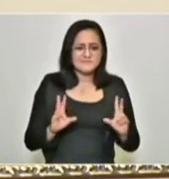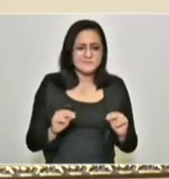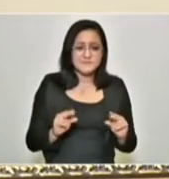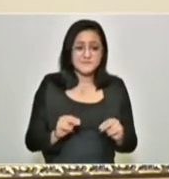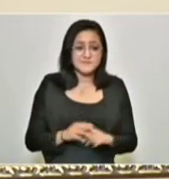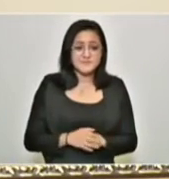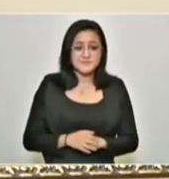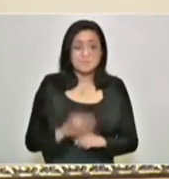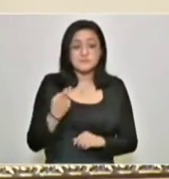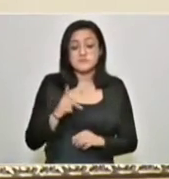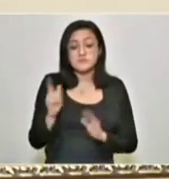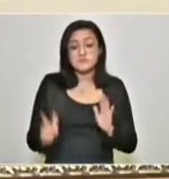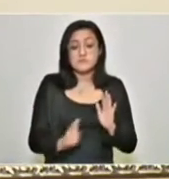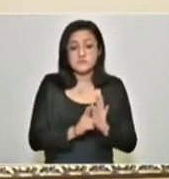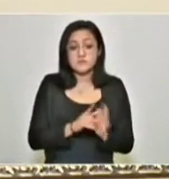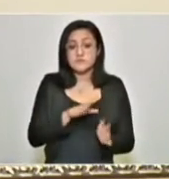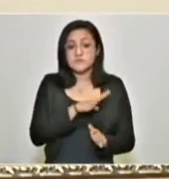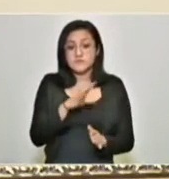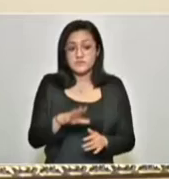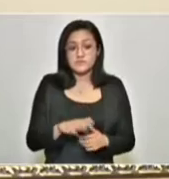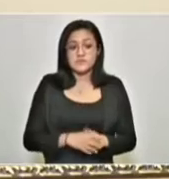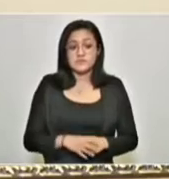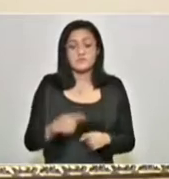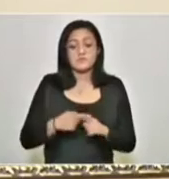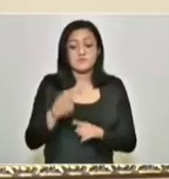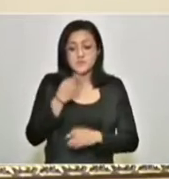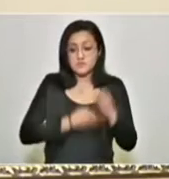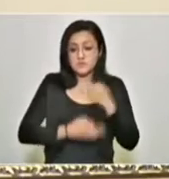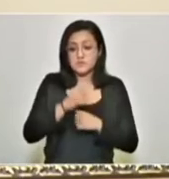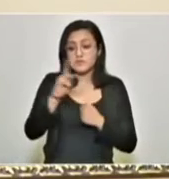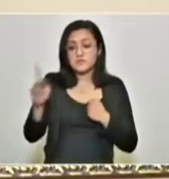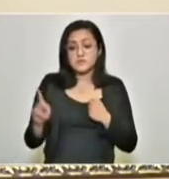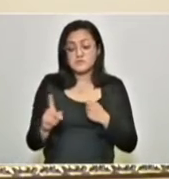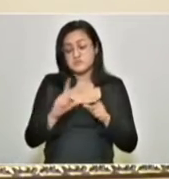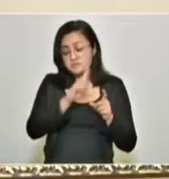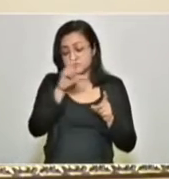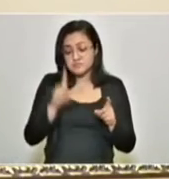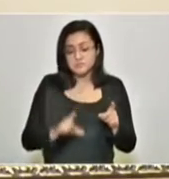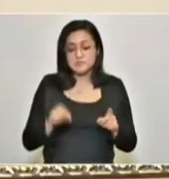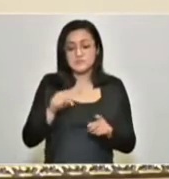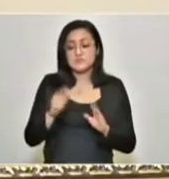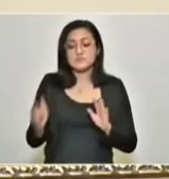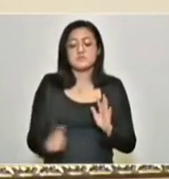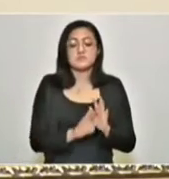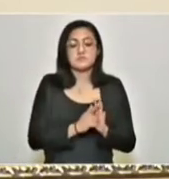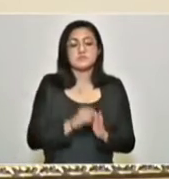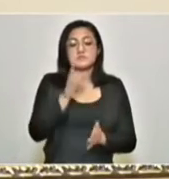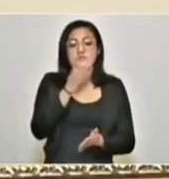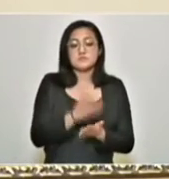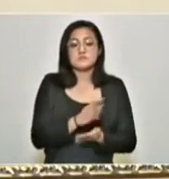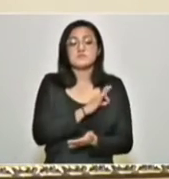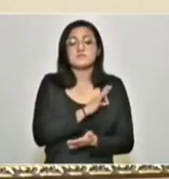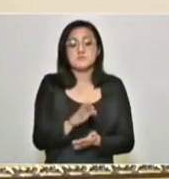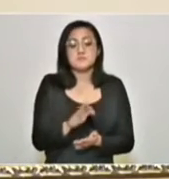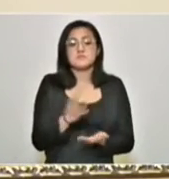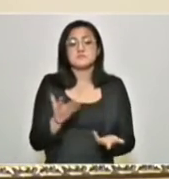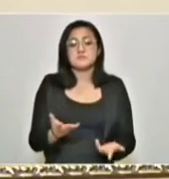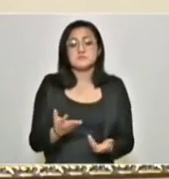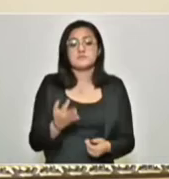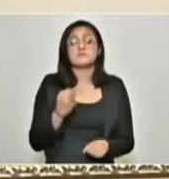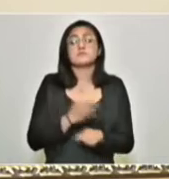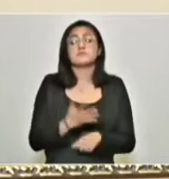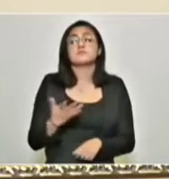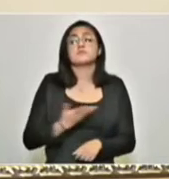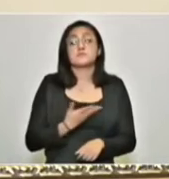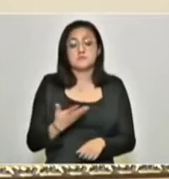habiendo una ley general para todo el país, las leyes particulares solamente pueden